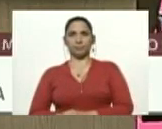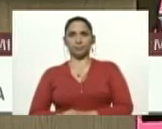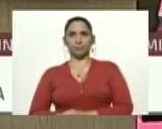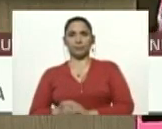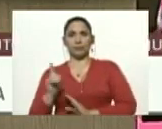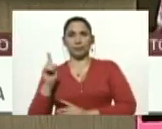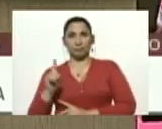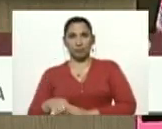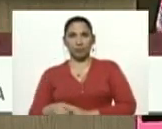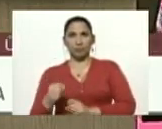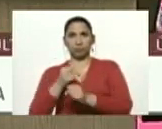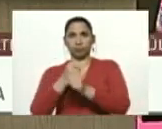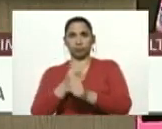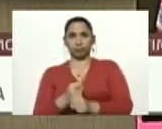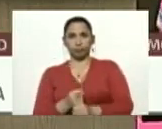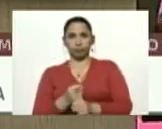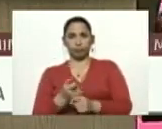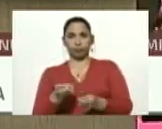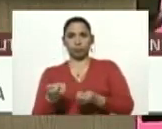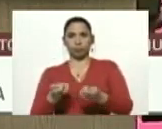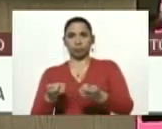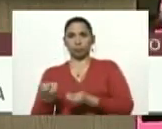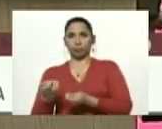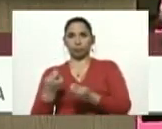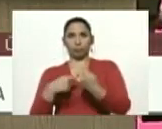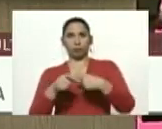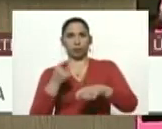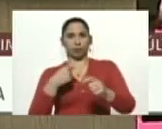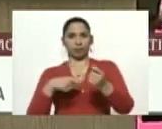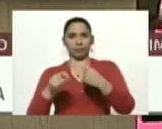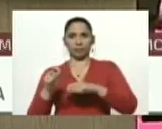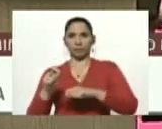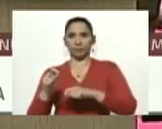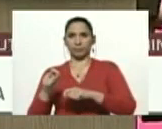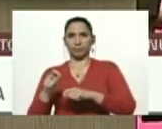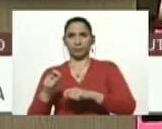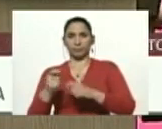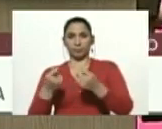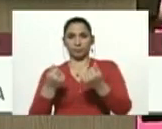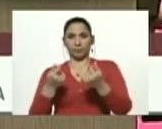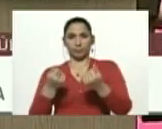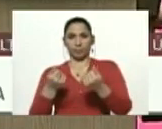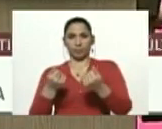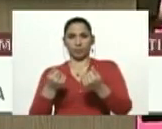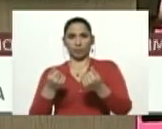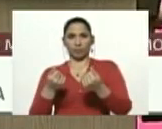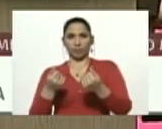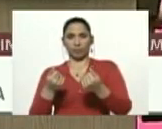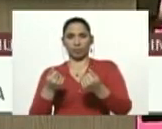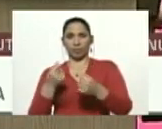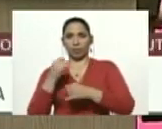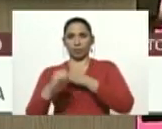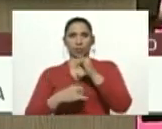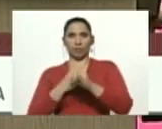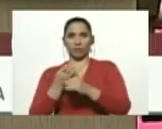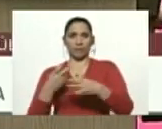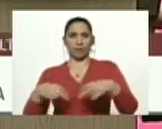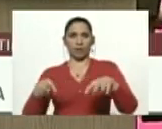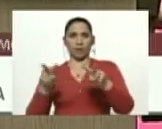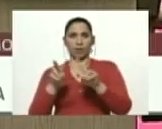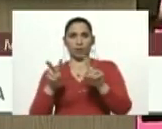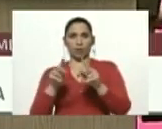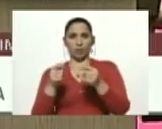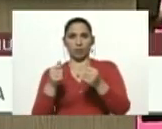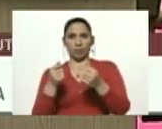incluso las estaciones que van a vender a precio de referencia internacional o con valor de referencia